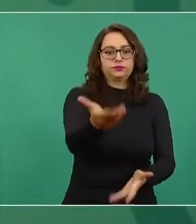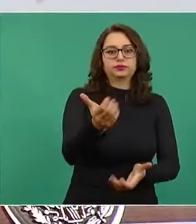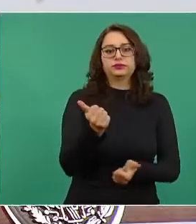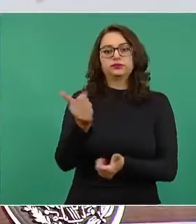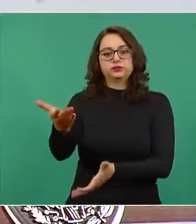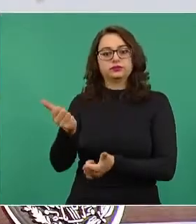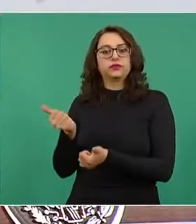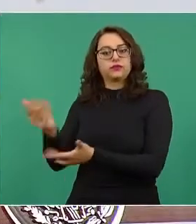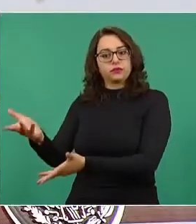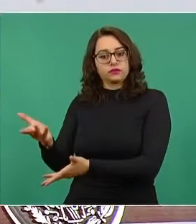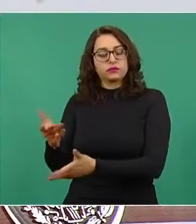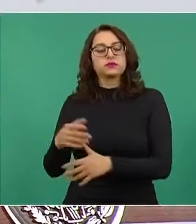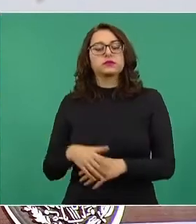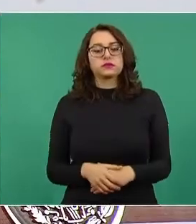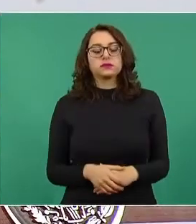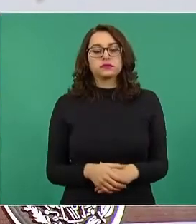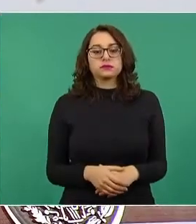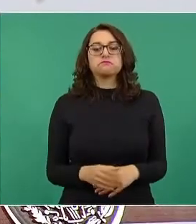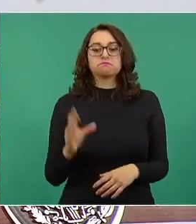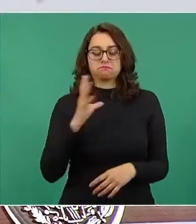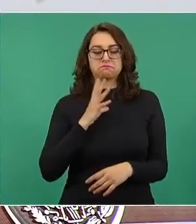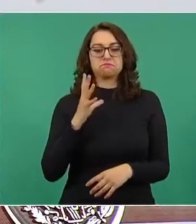Sinaloa, a Concordia,